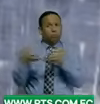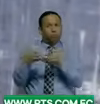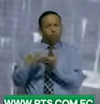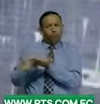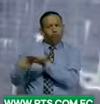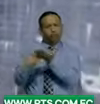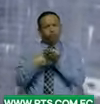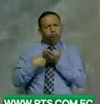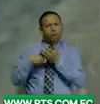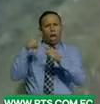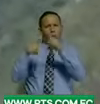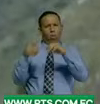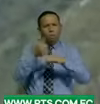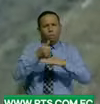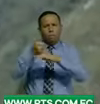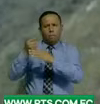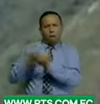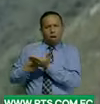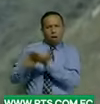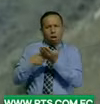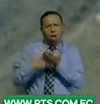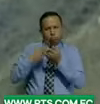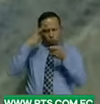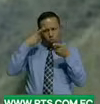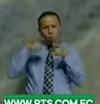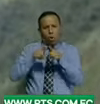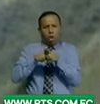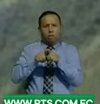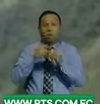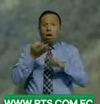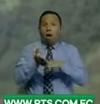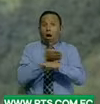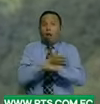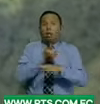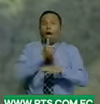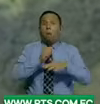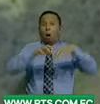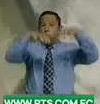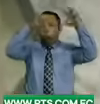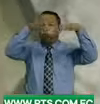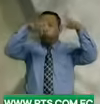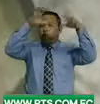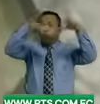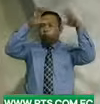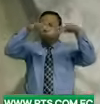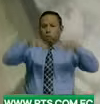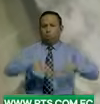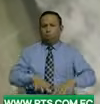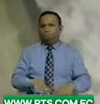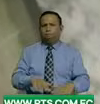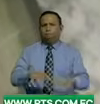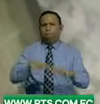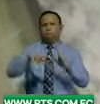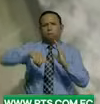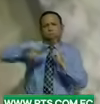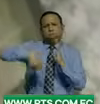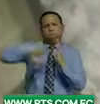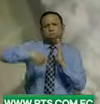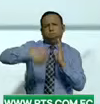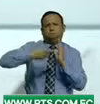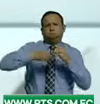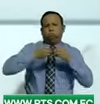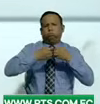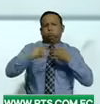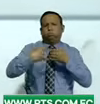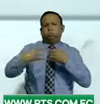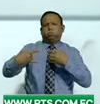SENACE y SELEC. La presencia de lluvias en los embalses de las centrales hidroeléctricas ayuda a la generación de energía. A